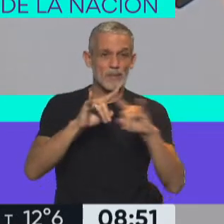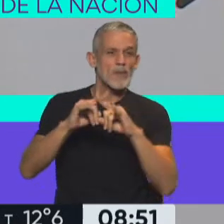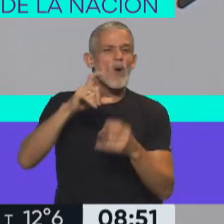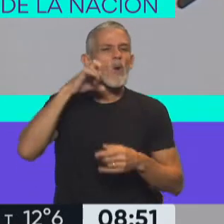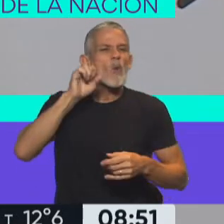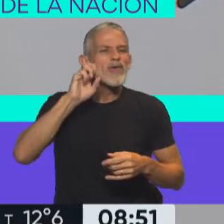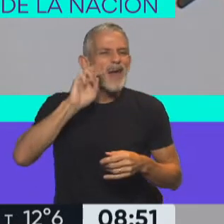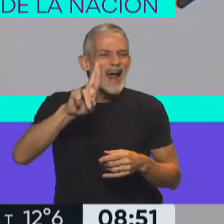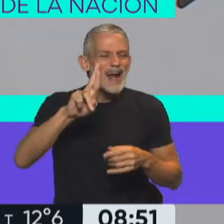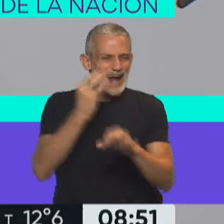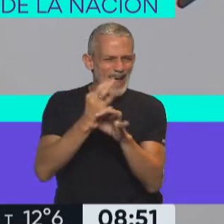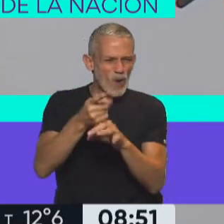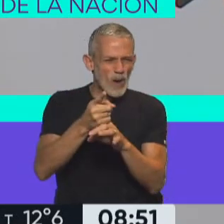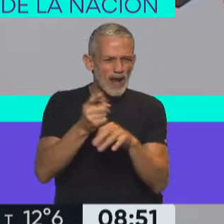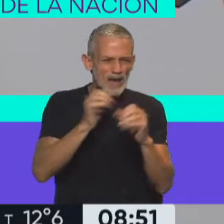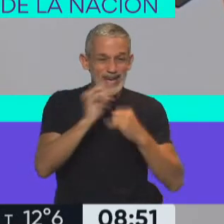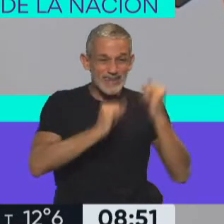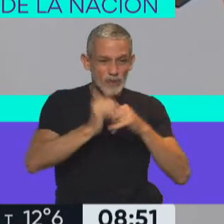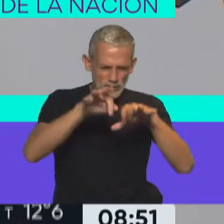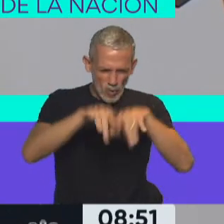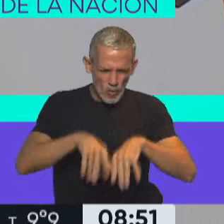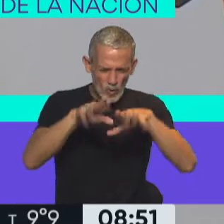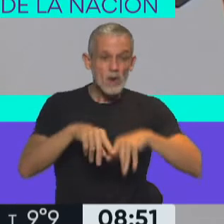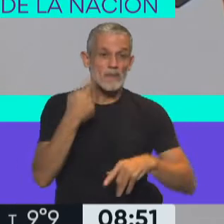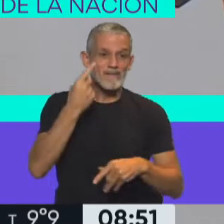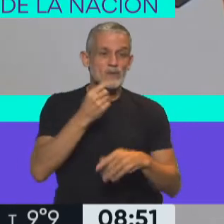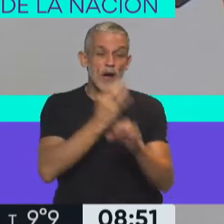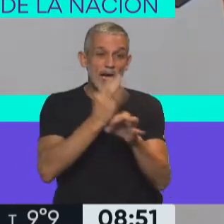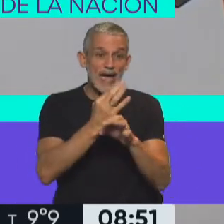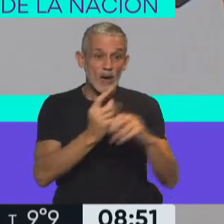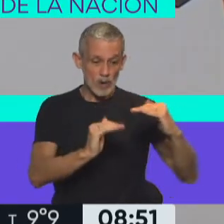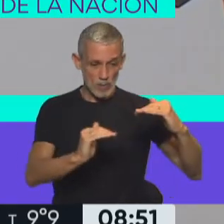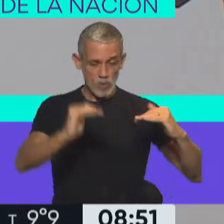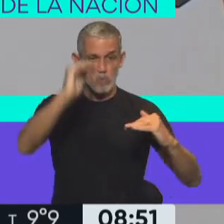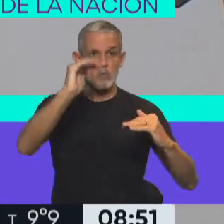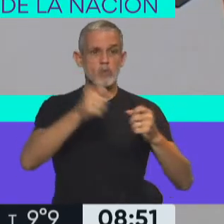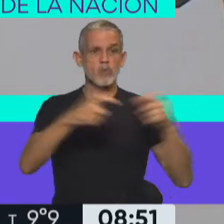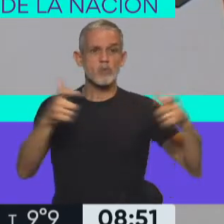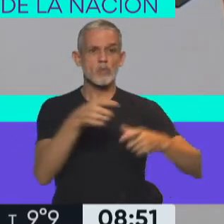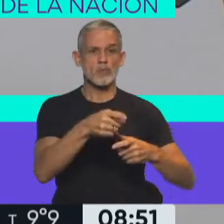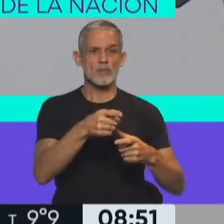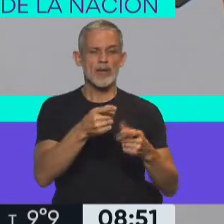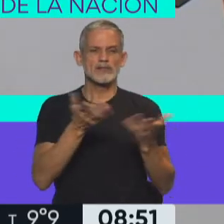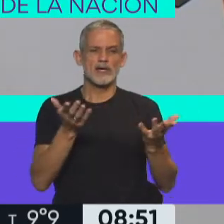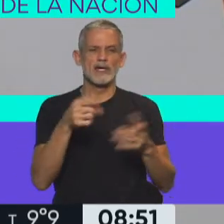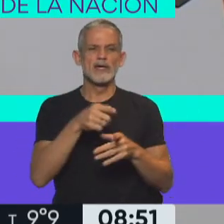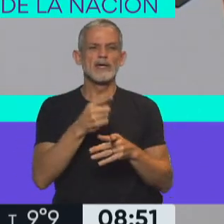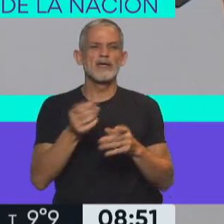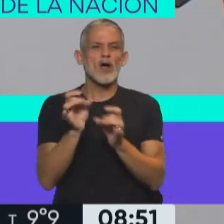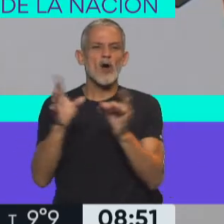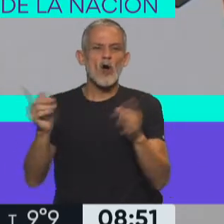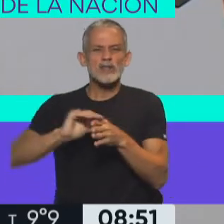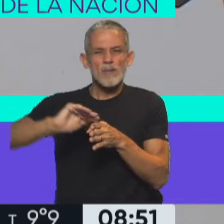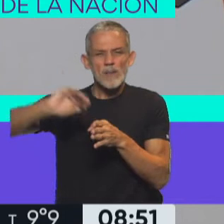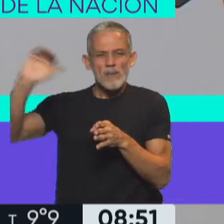Escuela, donde se carga toda la información? Porque cuando vemos que una escuela está por sobre el promedio en la cantidad de contagios, quiere decir